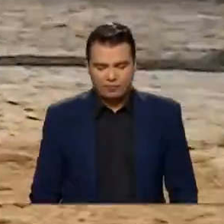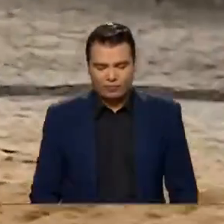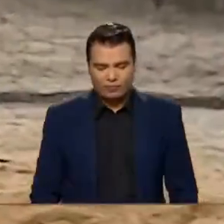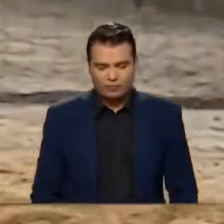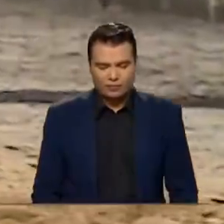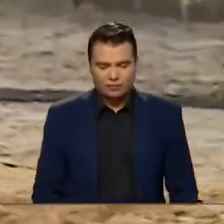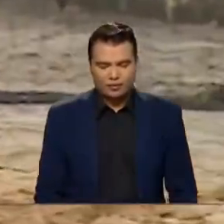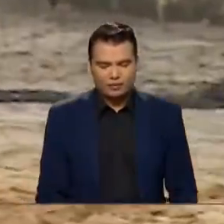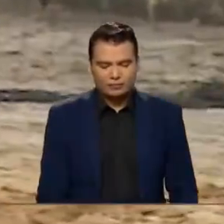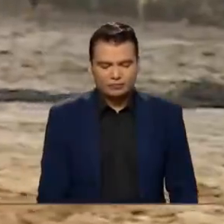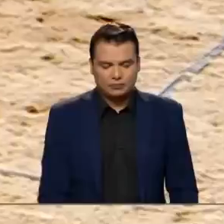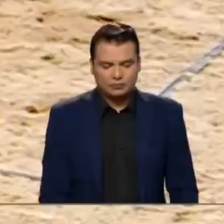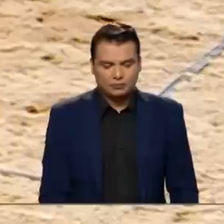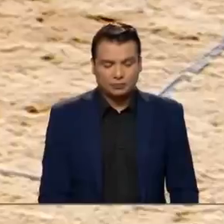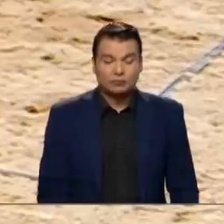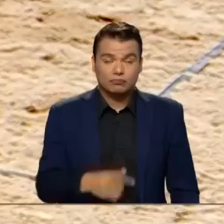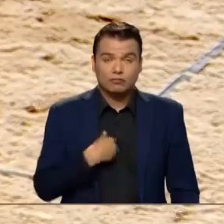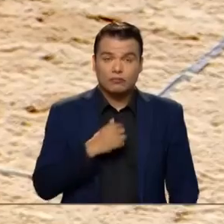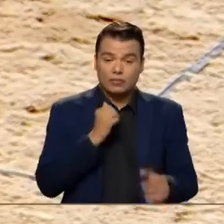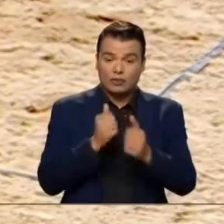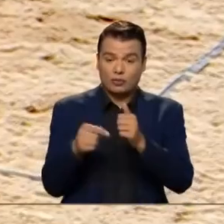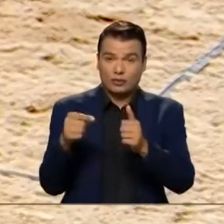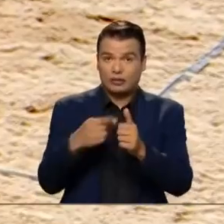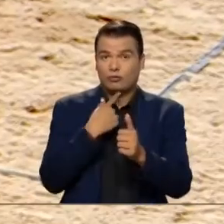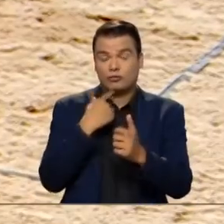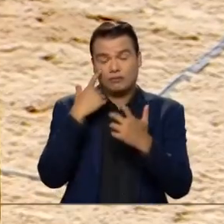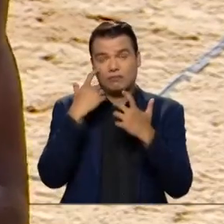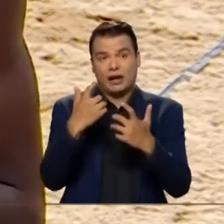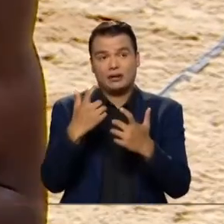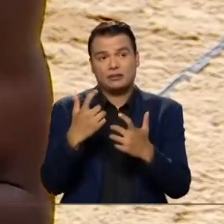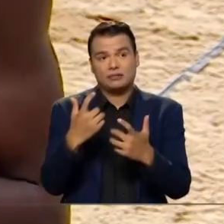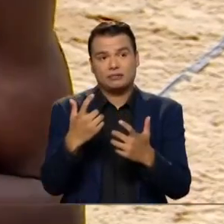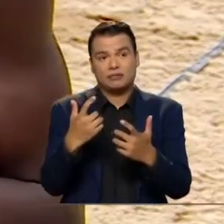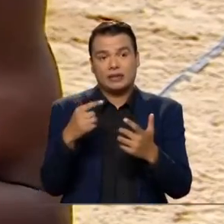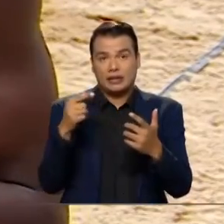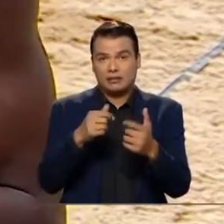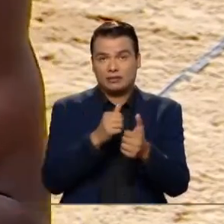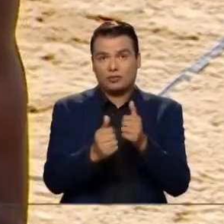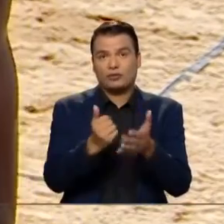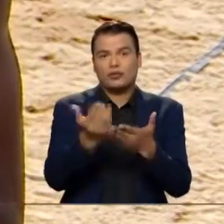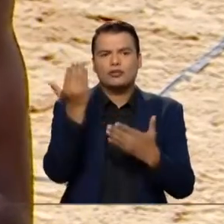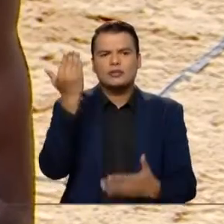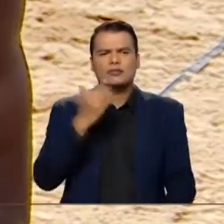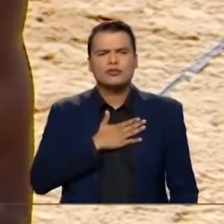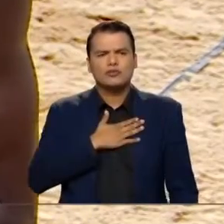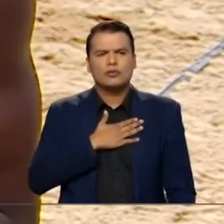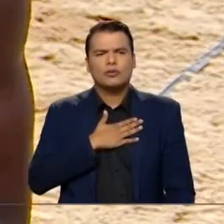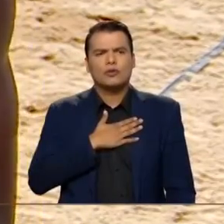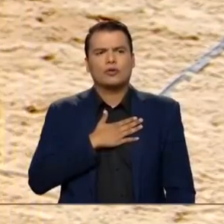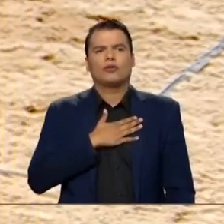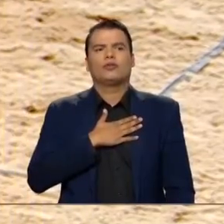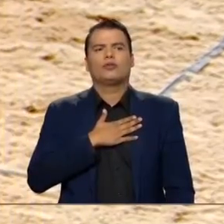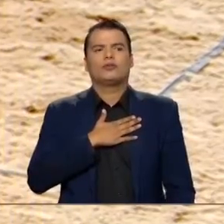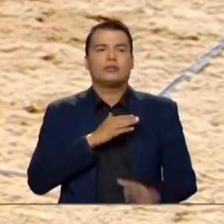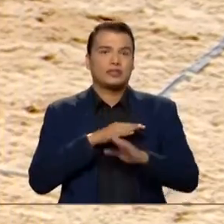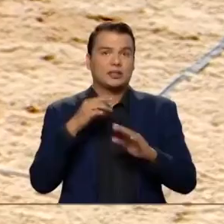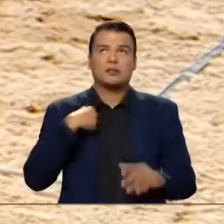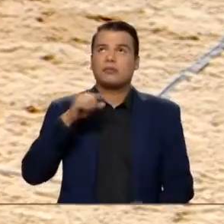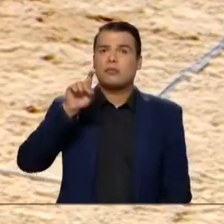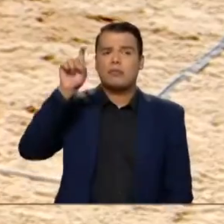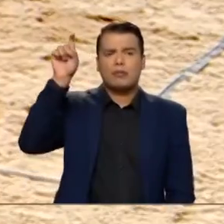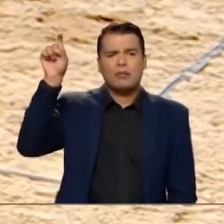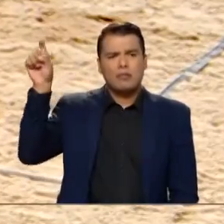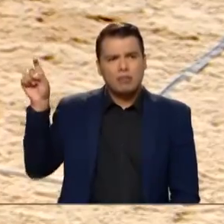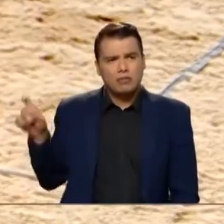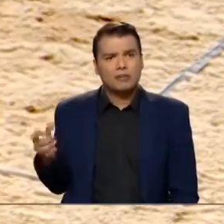Me gusta mucho el deporte como tal, el voleibol. Gracias a, primeramente, el voleibol he salido fuera, ¿sí? Pues a